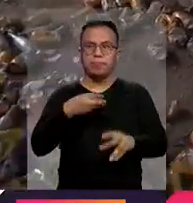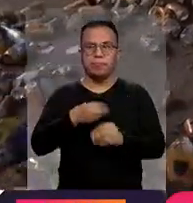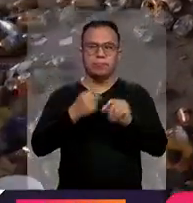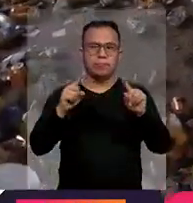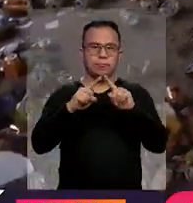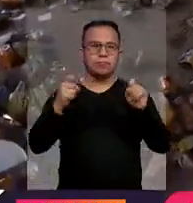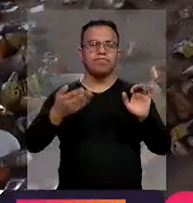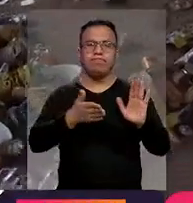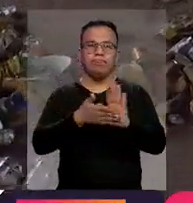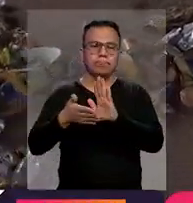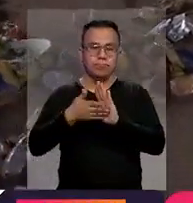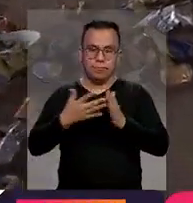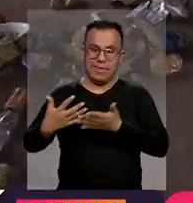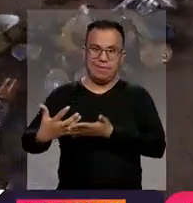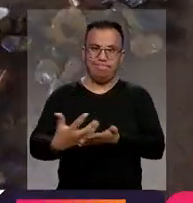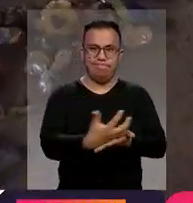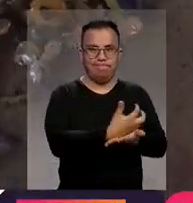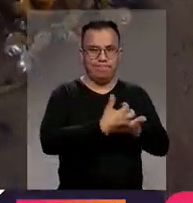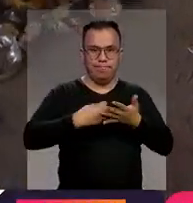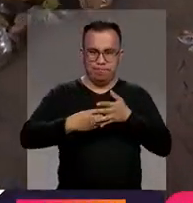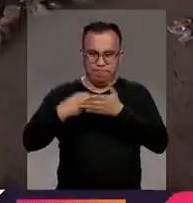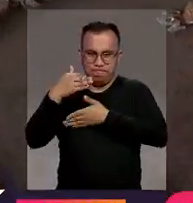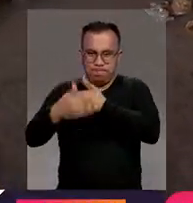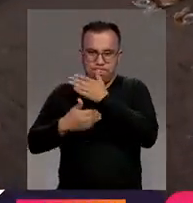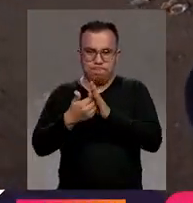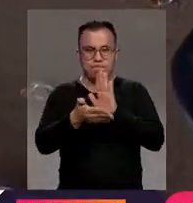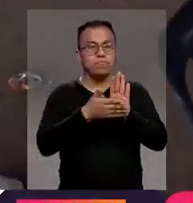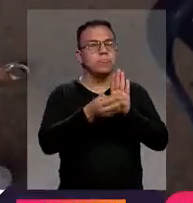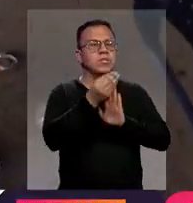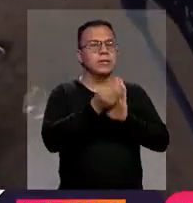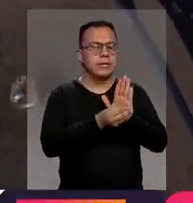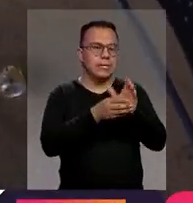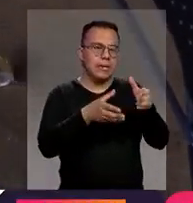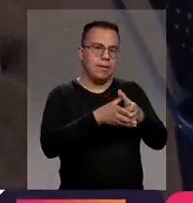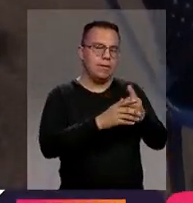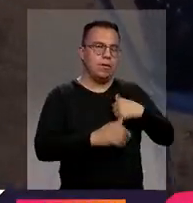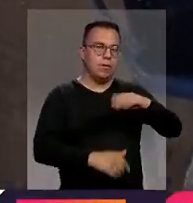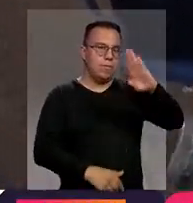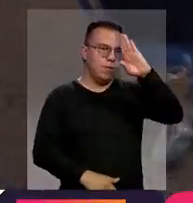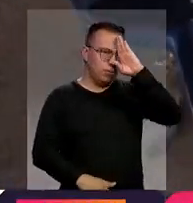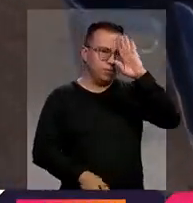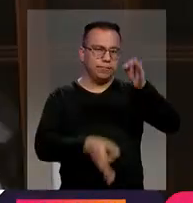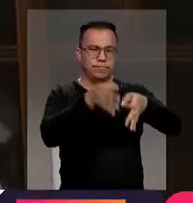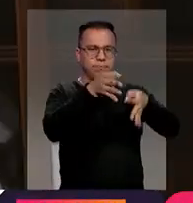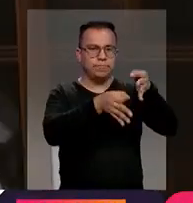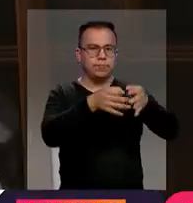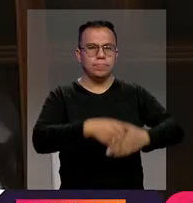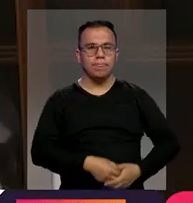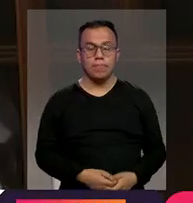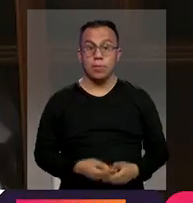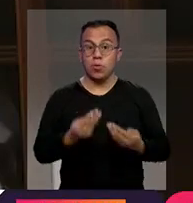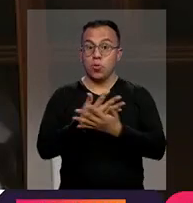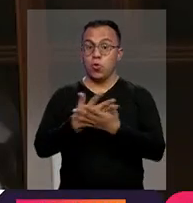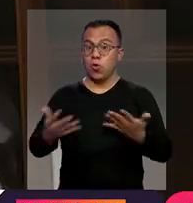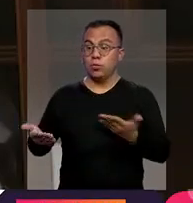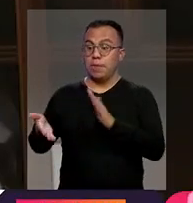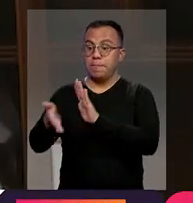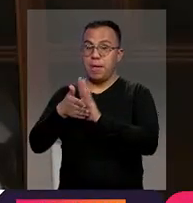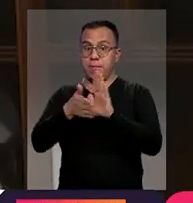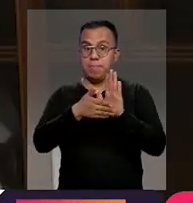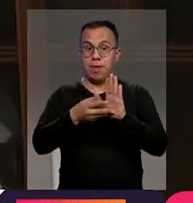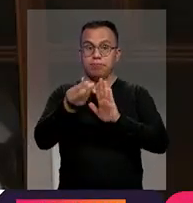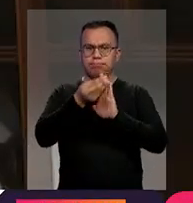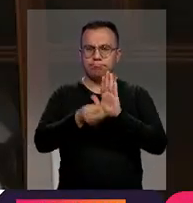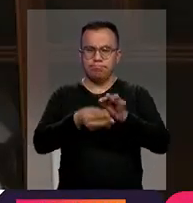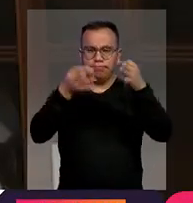material probatorio recolectado en el lugar del operativo se encuentra bajo custodia de la policía judicial. Los elementos probatorios